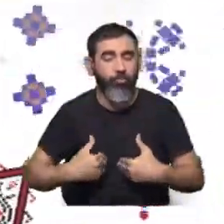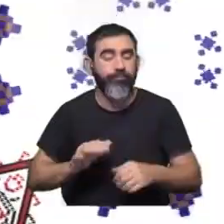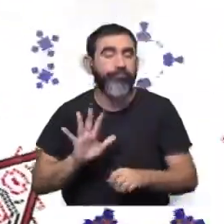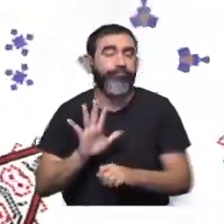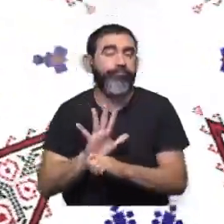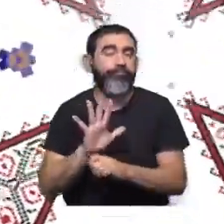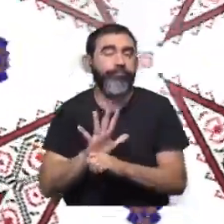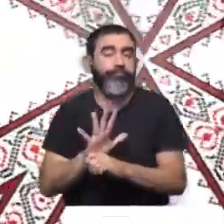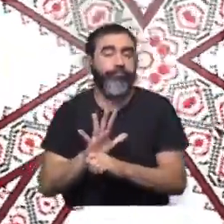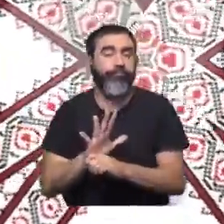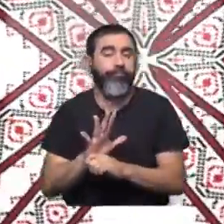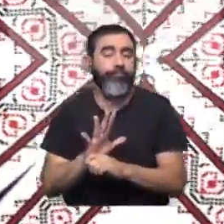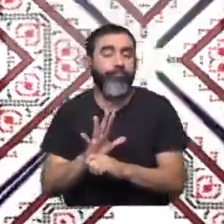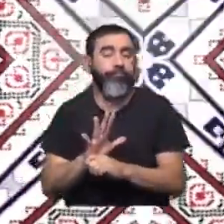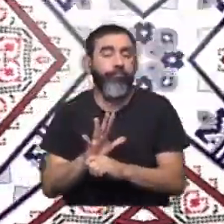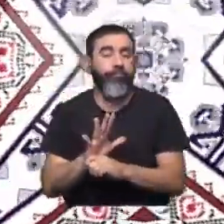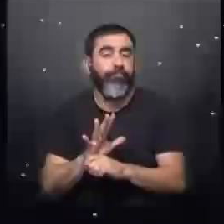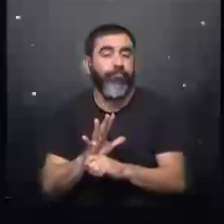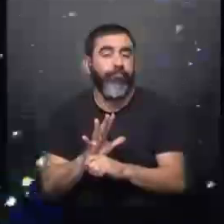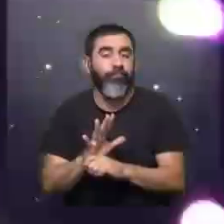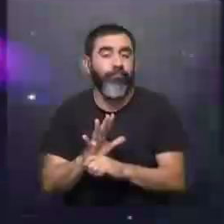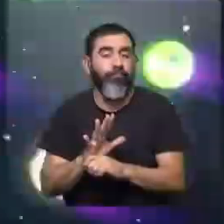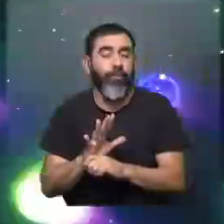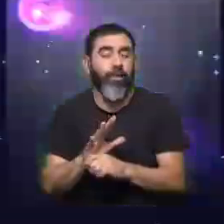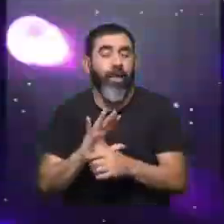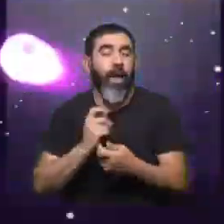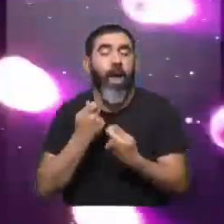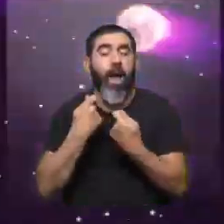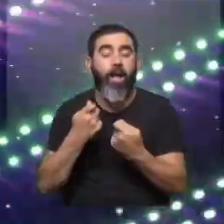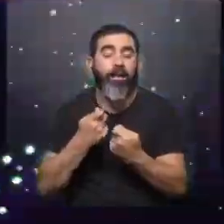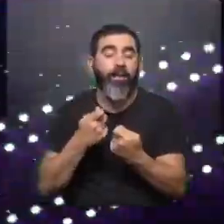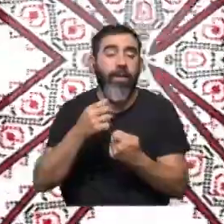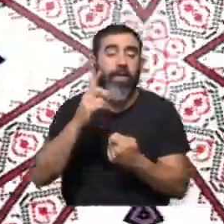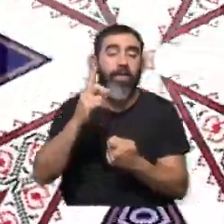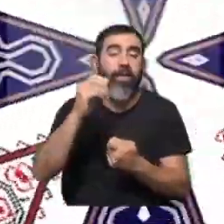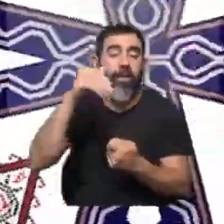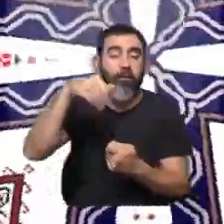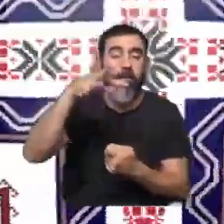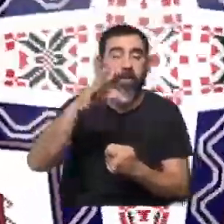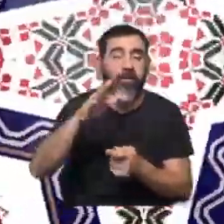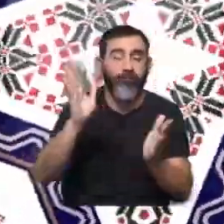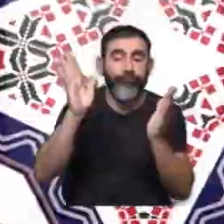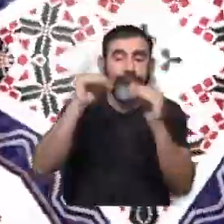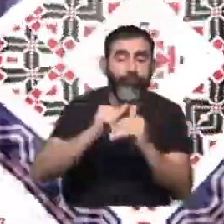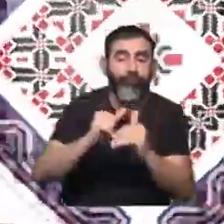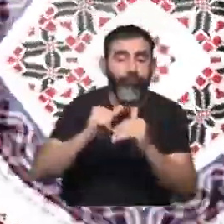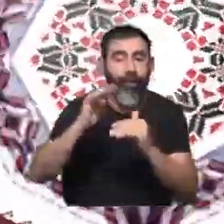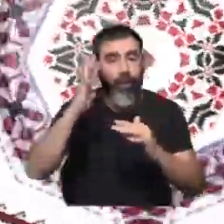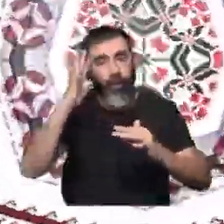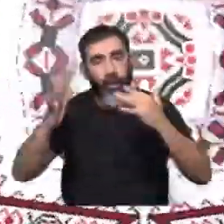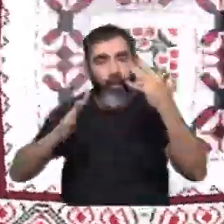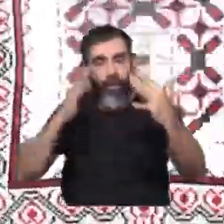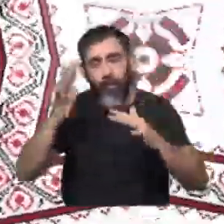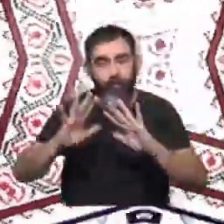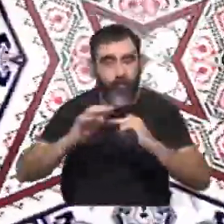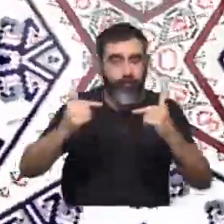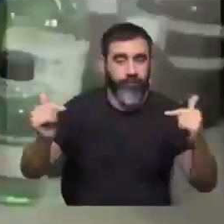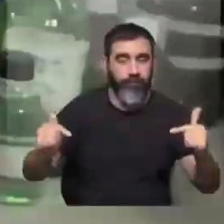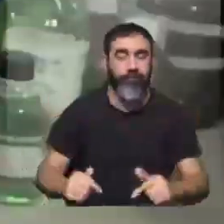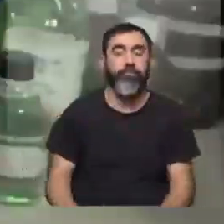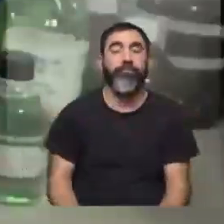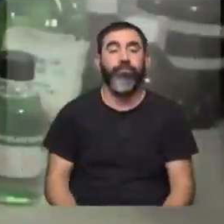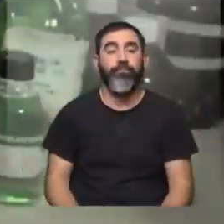sería degradar, es decir, consumiría a la DMT para que no pueda tener su efecto deseado de